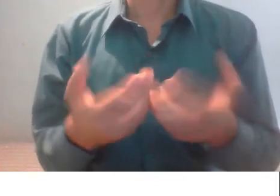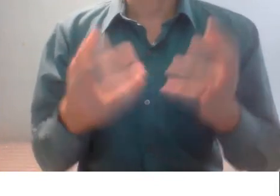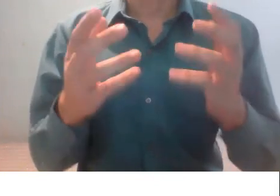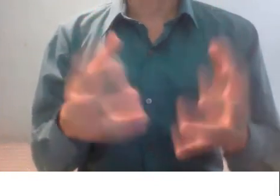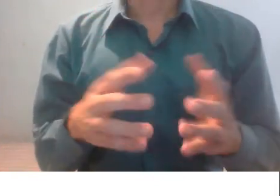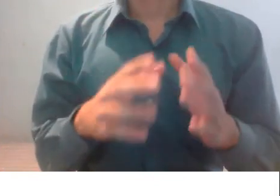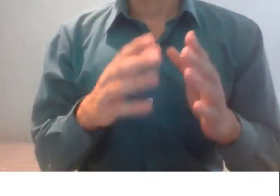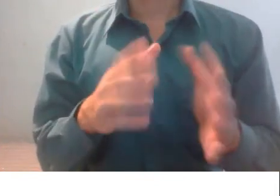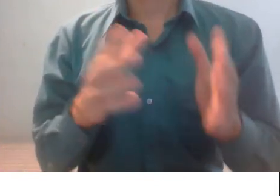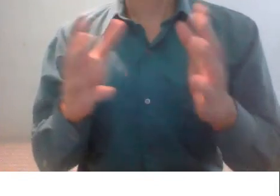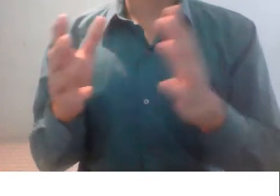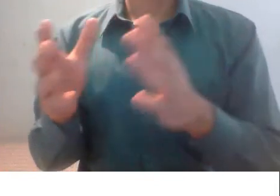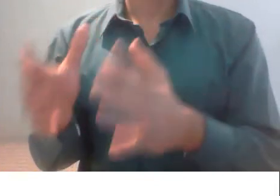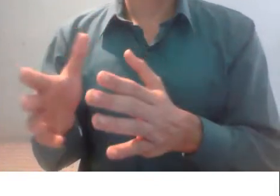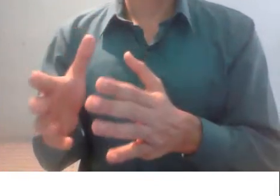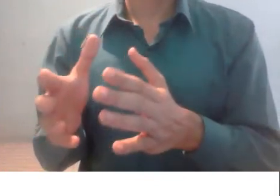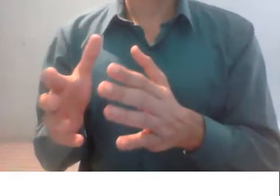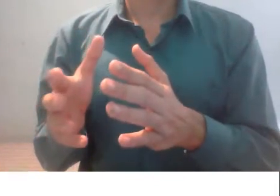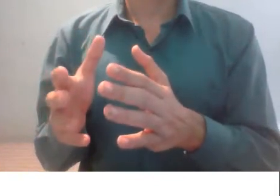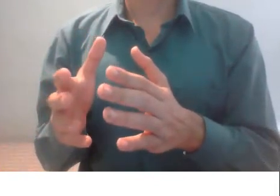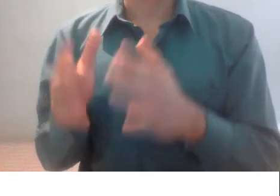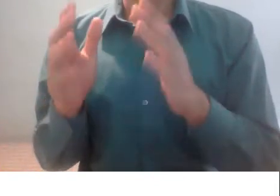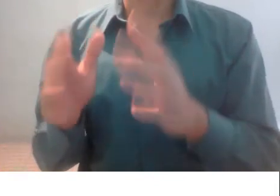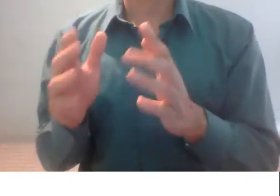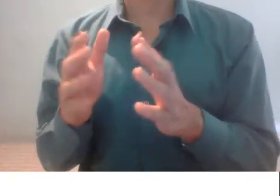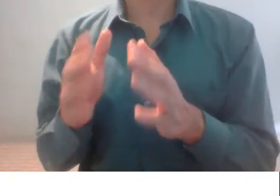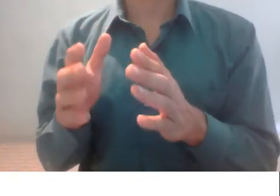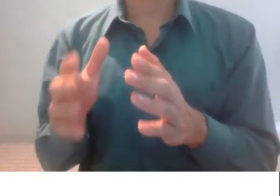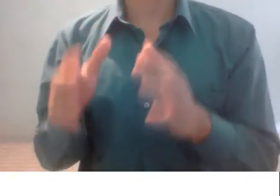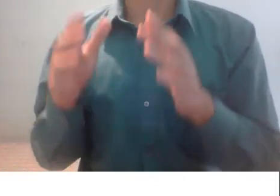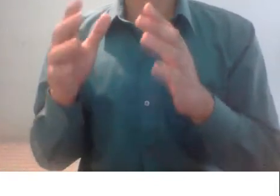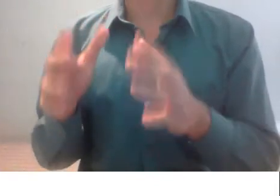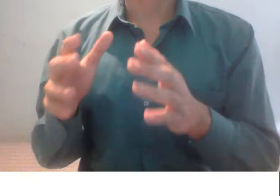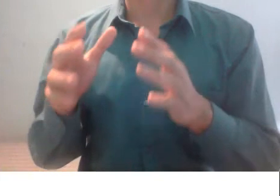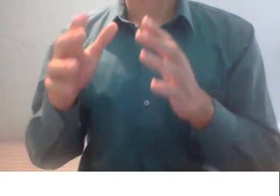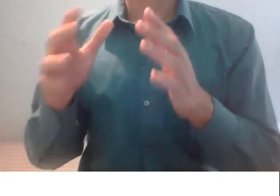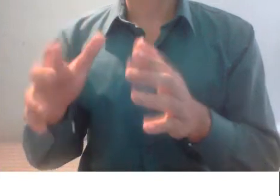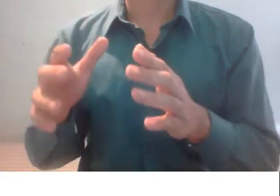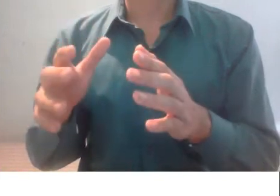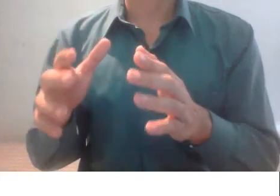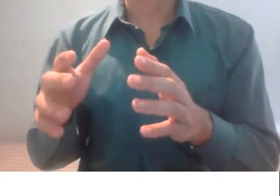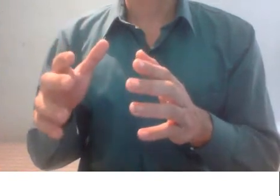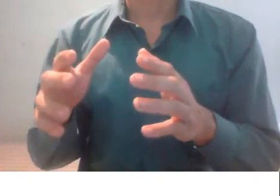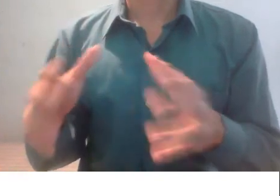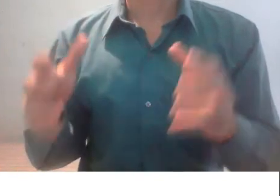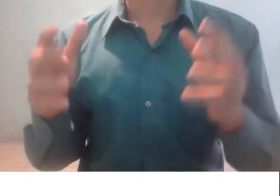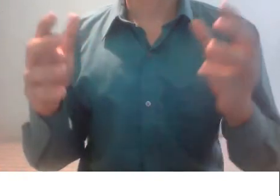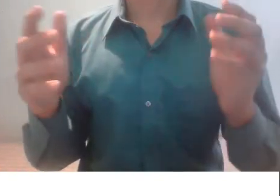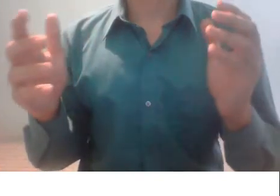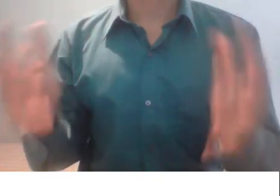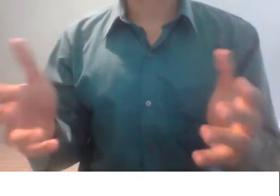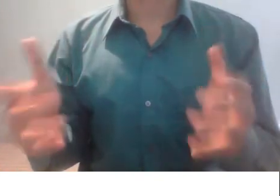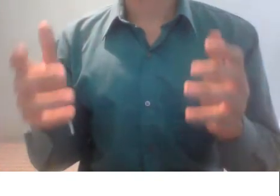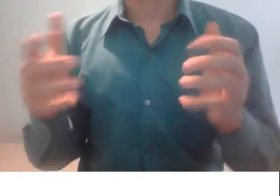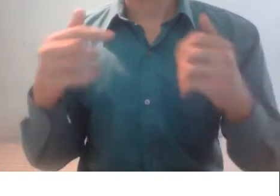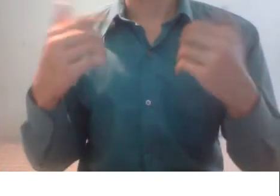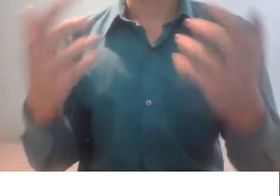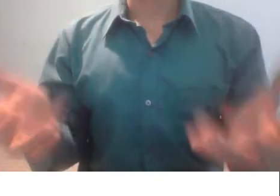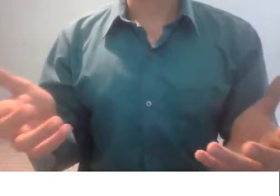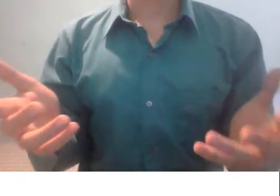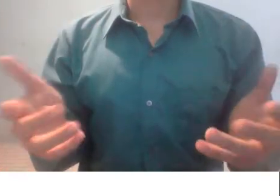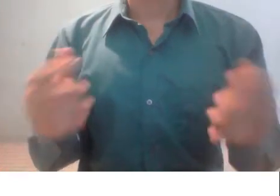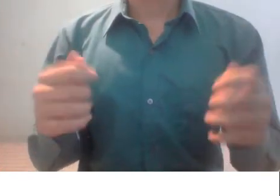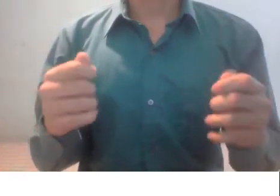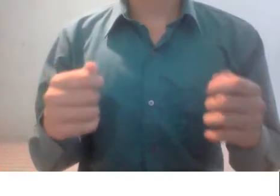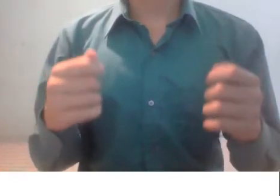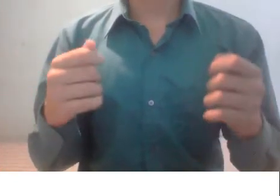realidad. Ahora, lo que se hace es otro tipo de fórmula, pero eso no quiere decir que a lo mejor las empresas están completamente atacadas. Claro